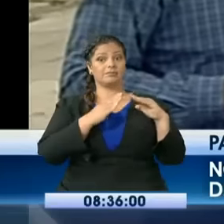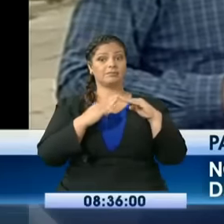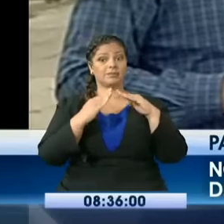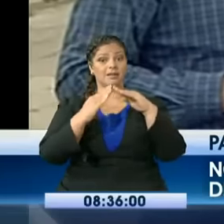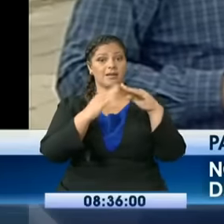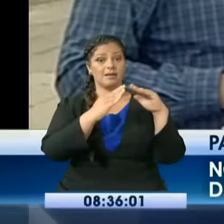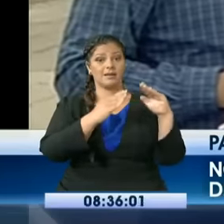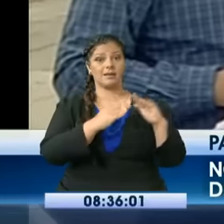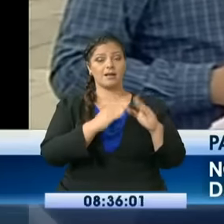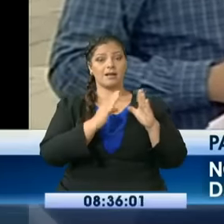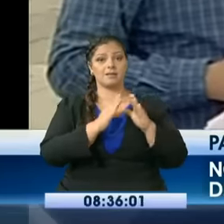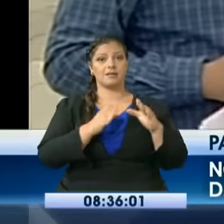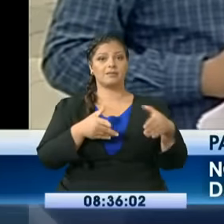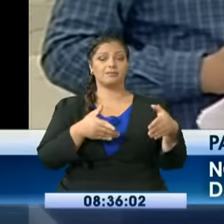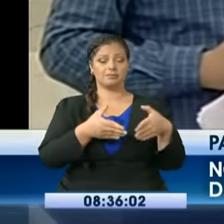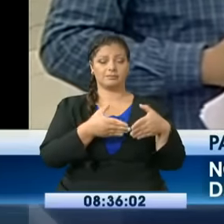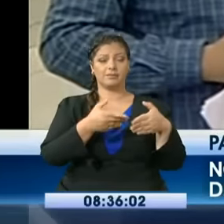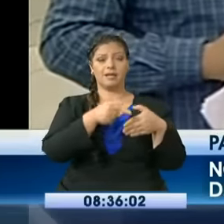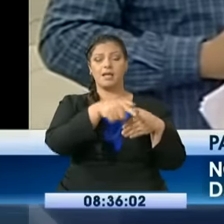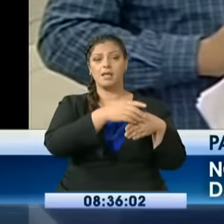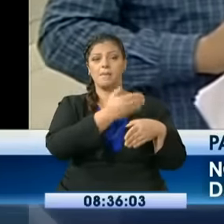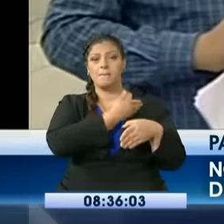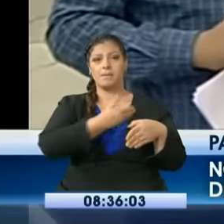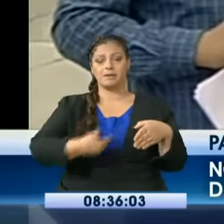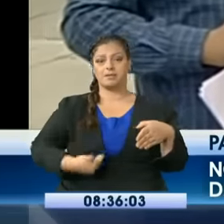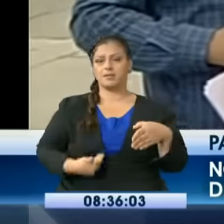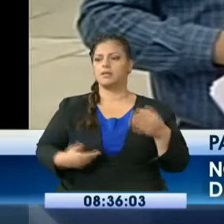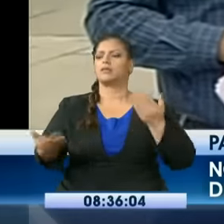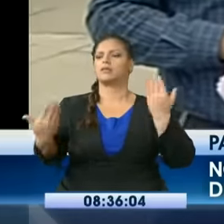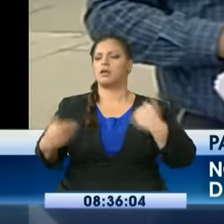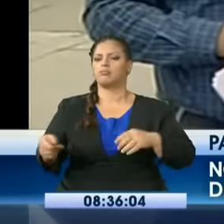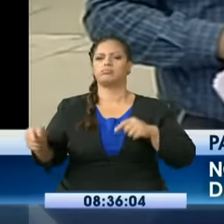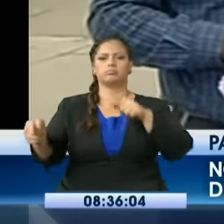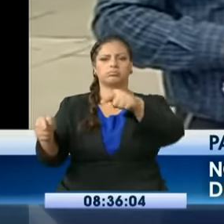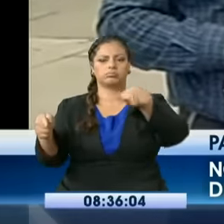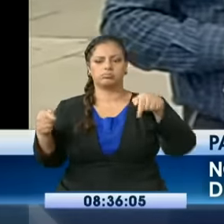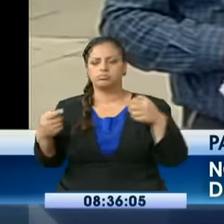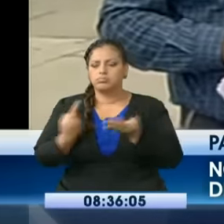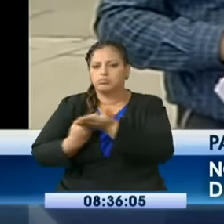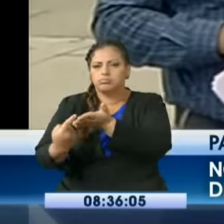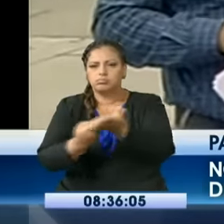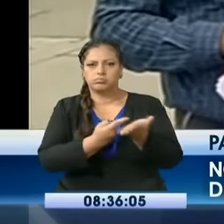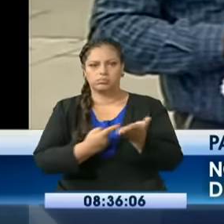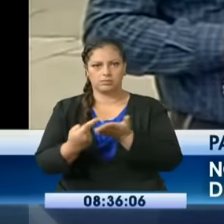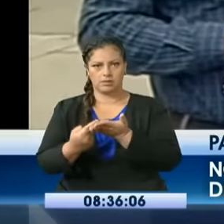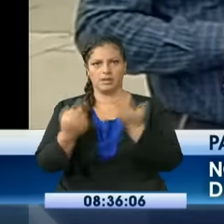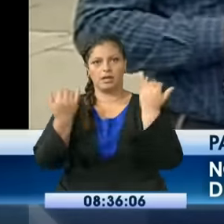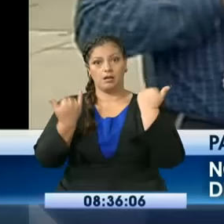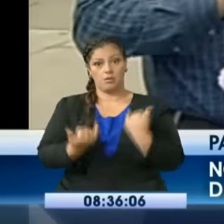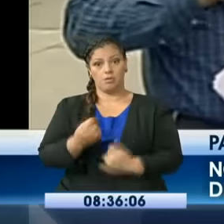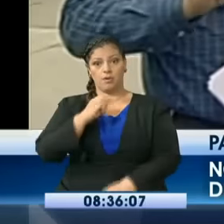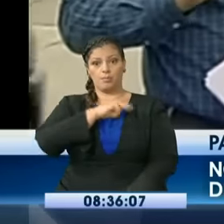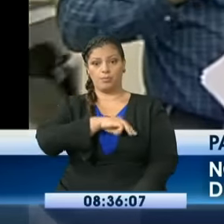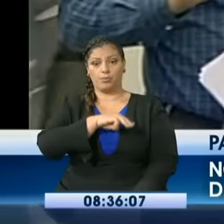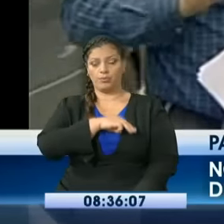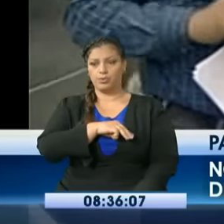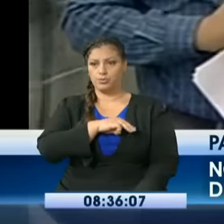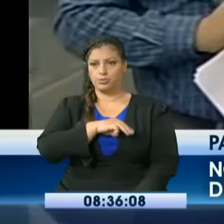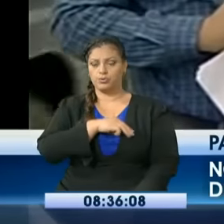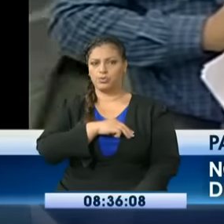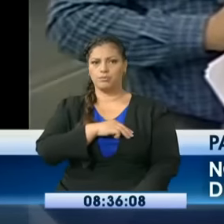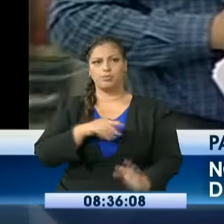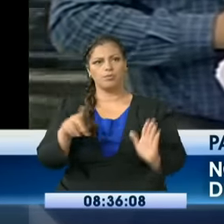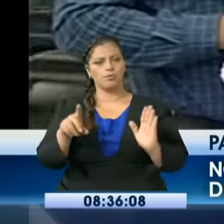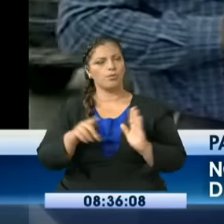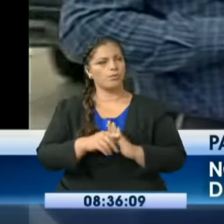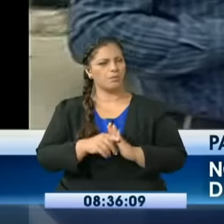de habitantes aquí de la ciudadela. En los cuales nosotros como municipio tomamos la decisión, y haciendo cumplir las ordenanzas